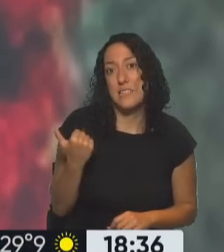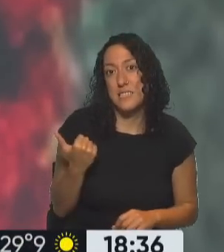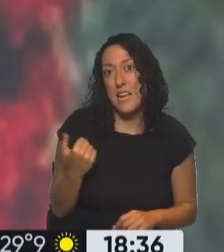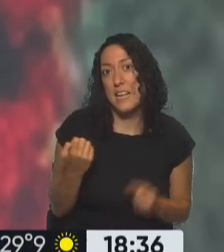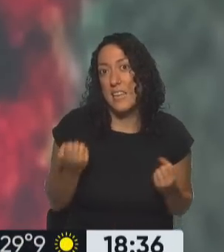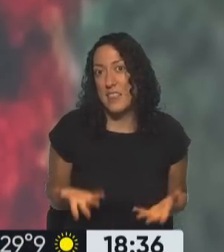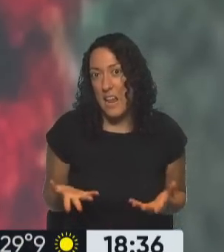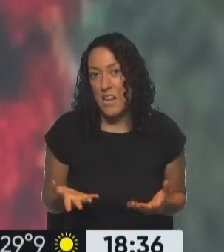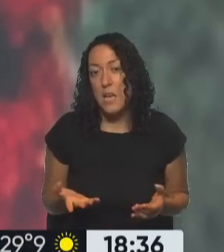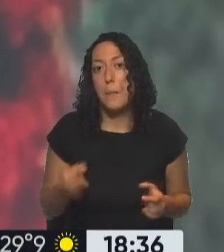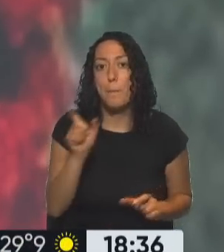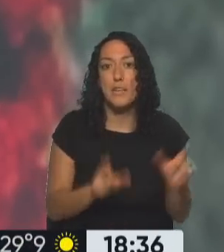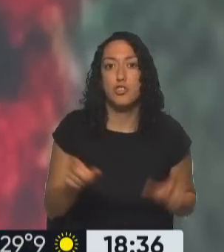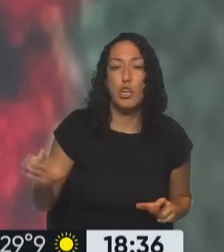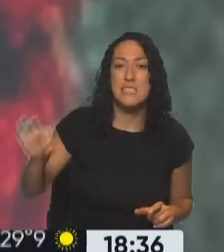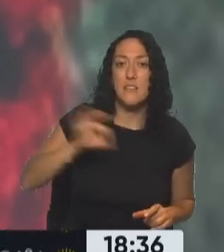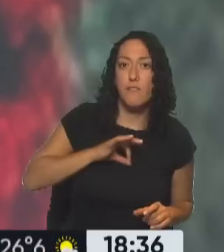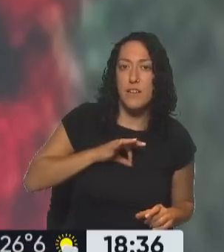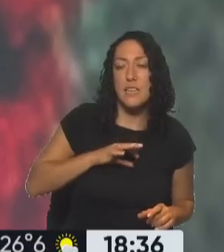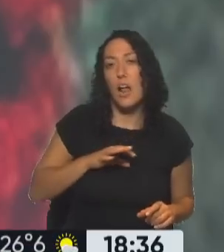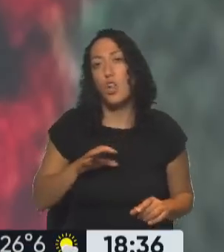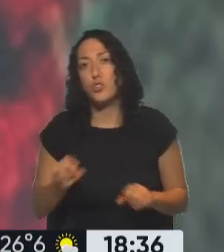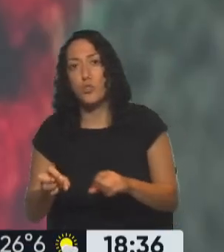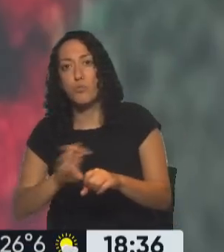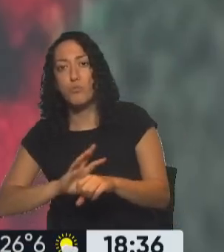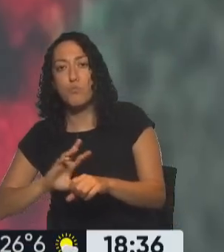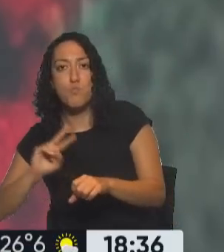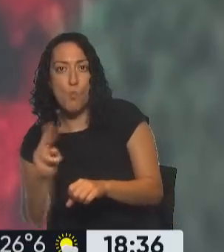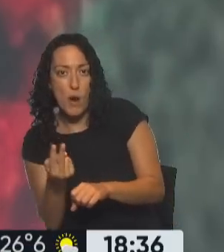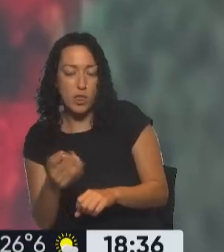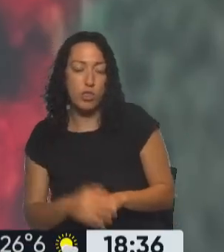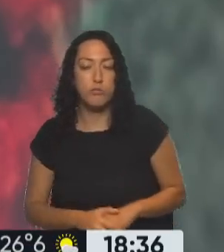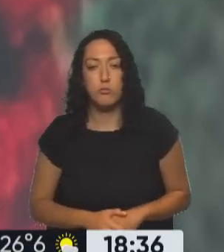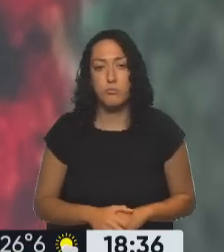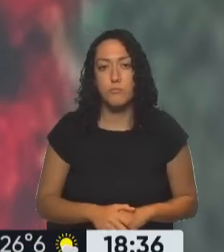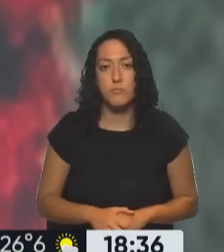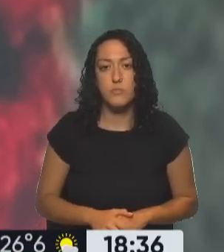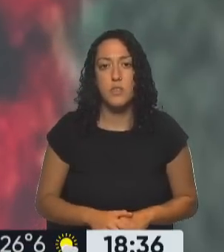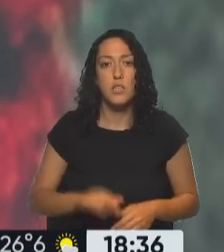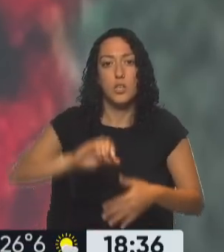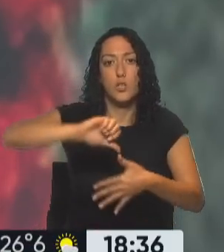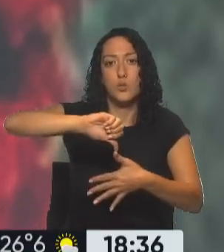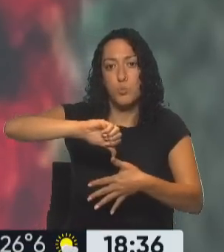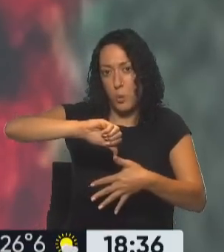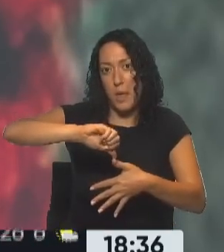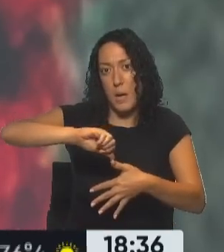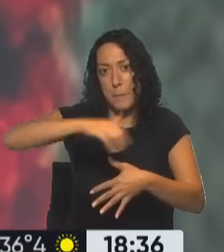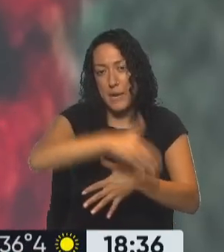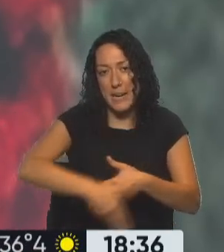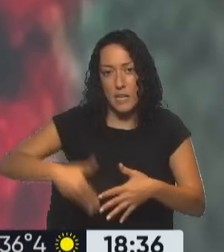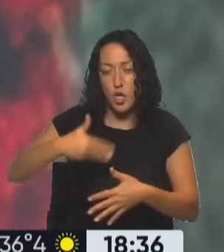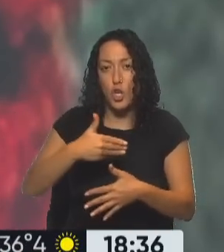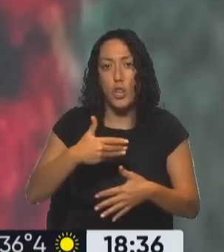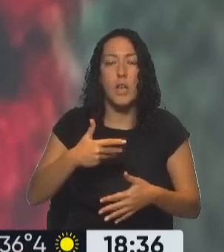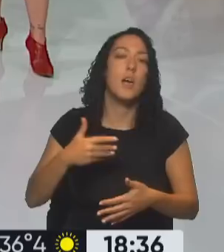con infectados y fallecidos por COVID. Para tratar de homogeneizar Sudamérica, hice un análisis por millón de